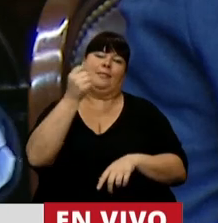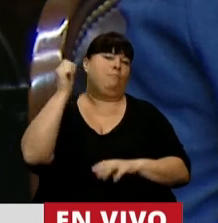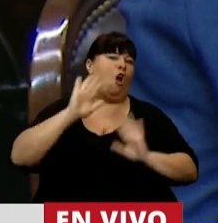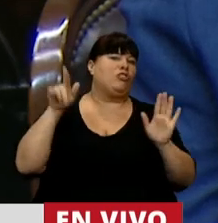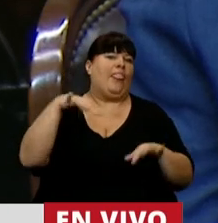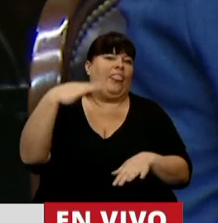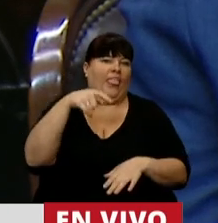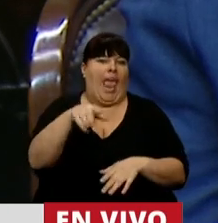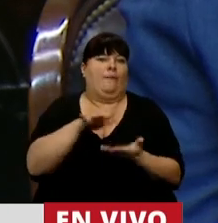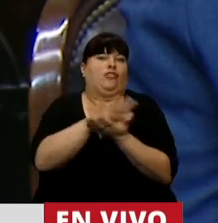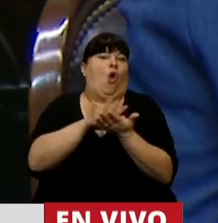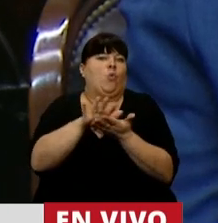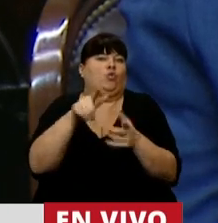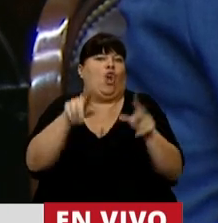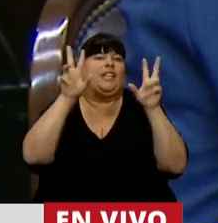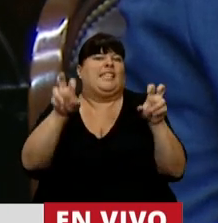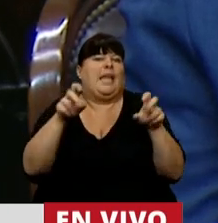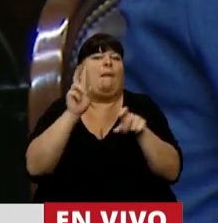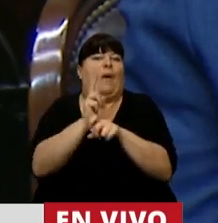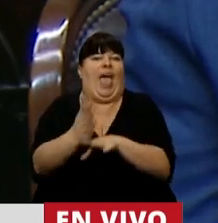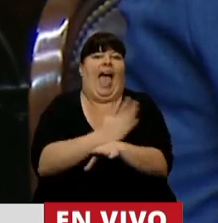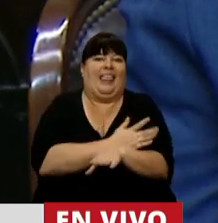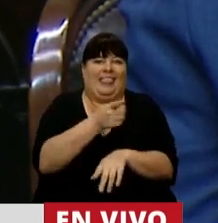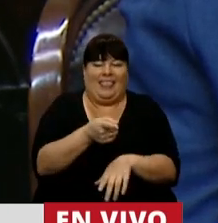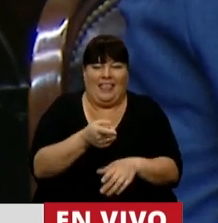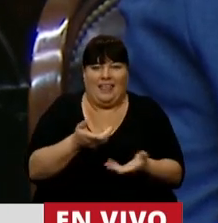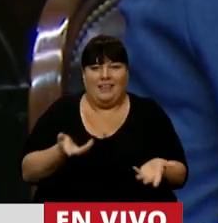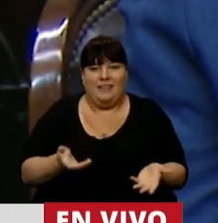más fundamental para resolver el tema de la prevención y para que